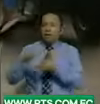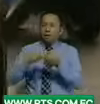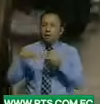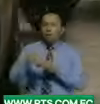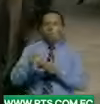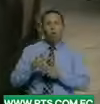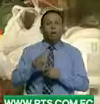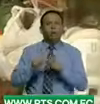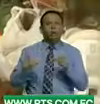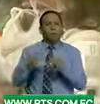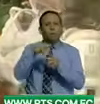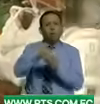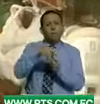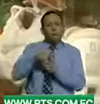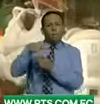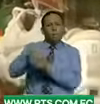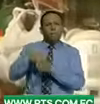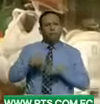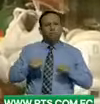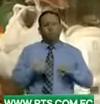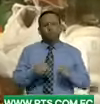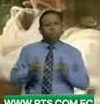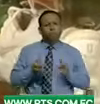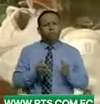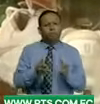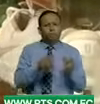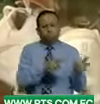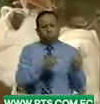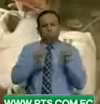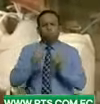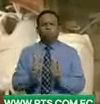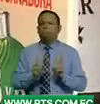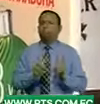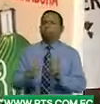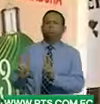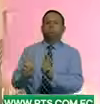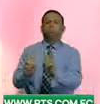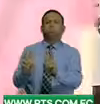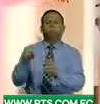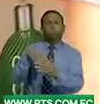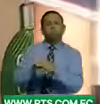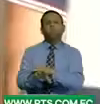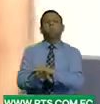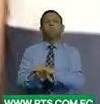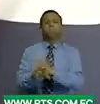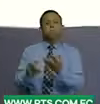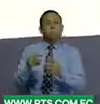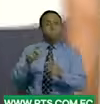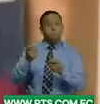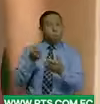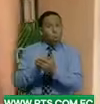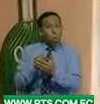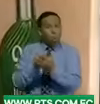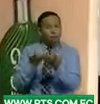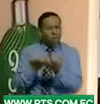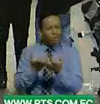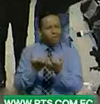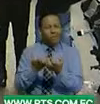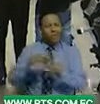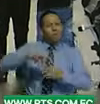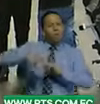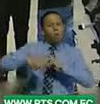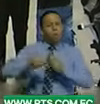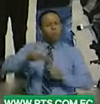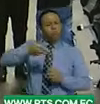2 motocicletas que no llegaron a preguntar precios de la mercadería, sino a apuntar al guardia y directo a la caja registradora.